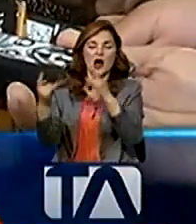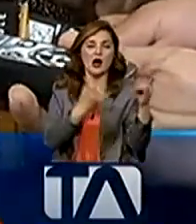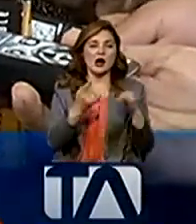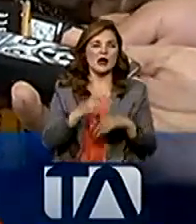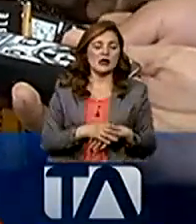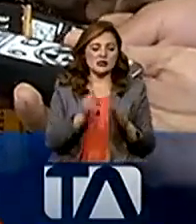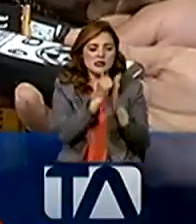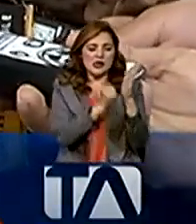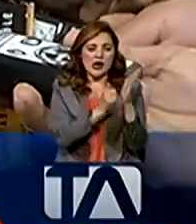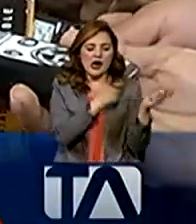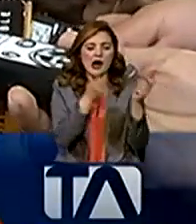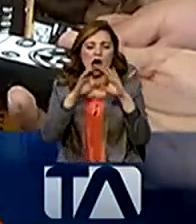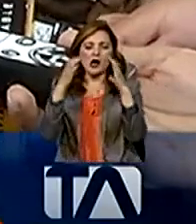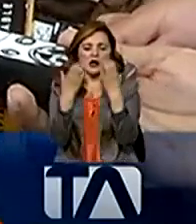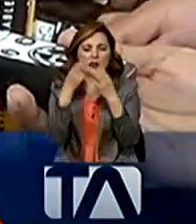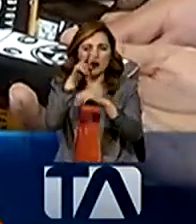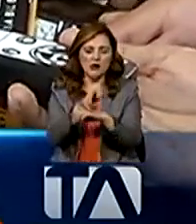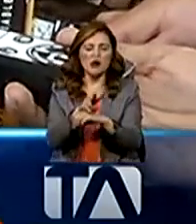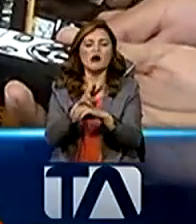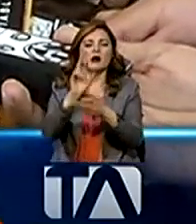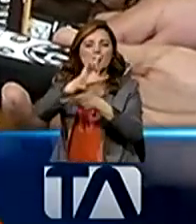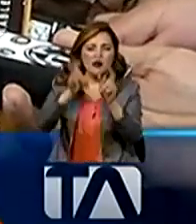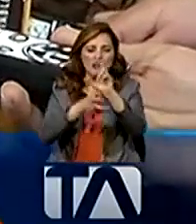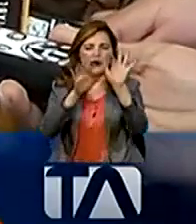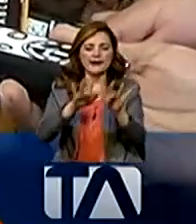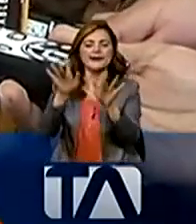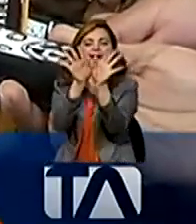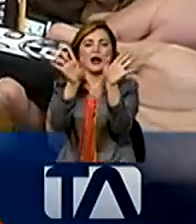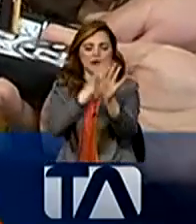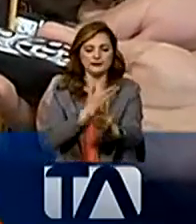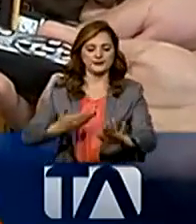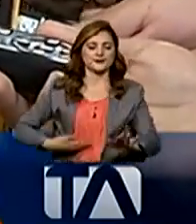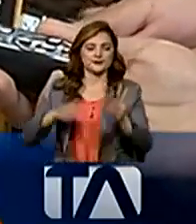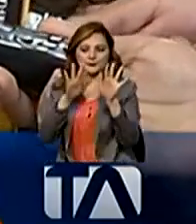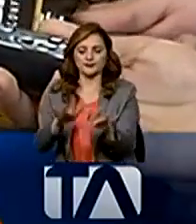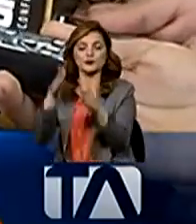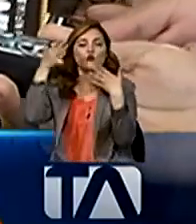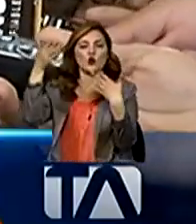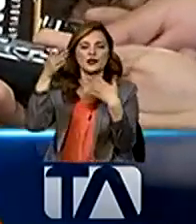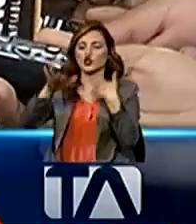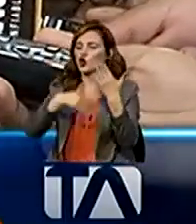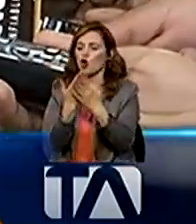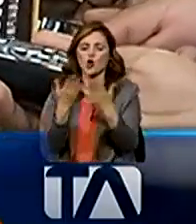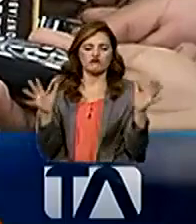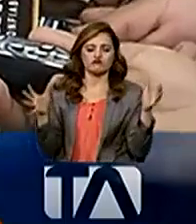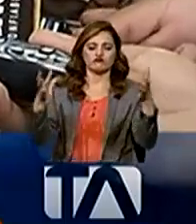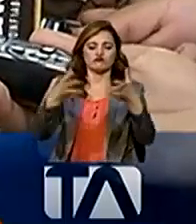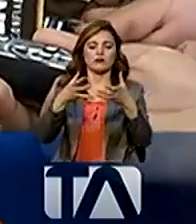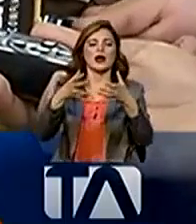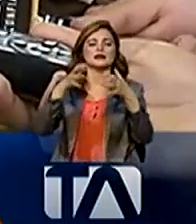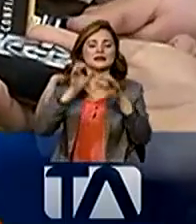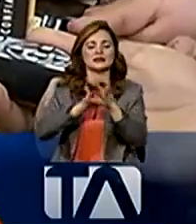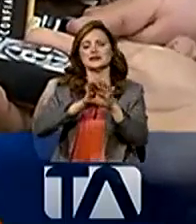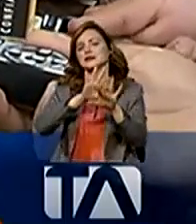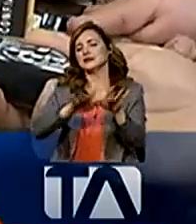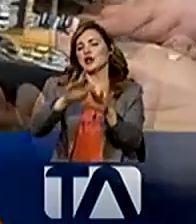Arcotel, conformado por la Supercom, la Cordicom, la Secretaría General de la Presidencia, la Secretaría de la Política y la SECOM. En este caso